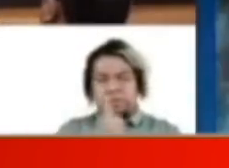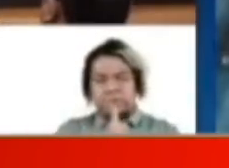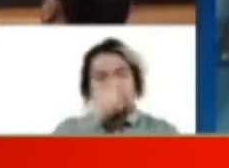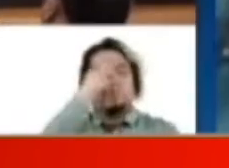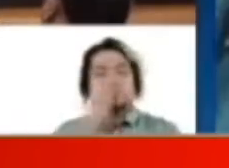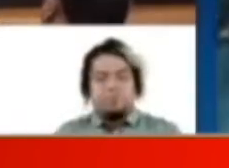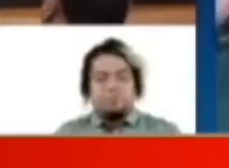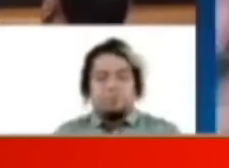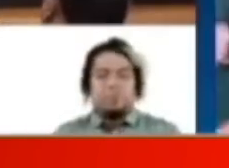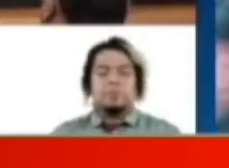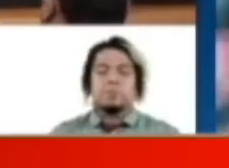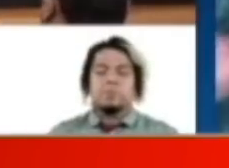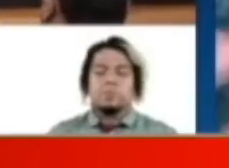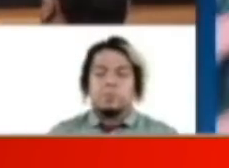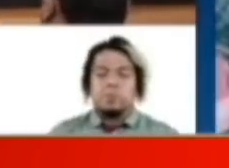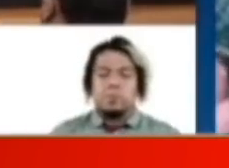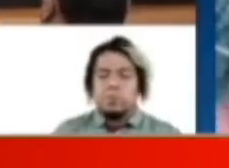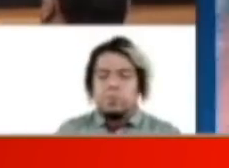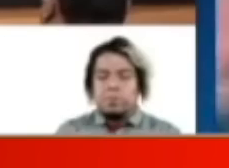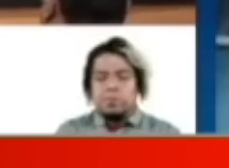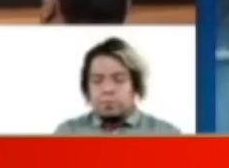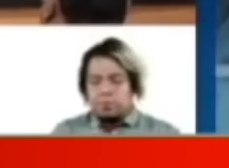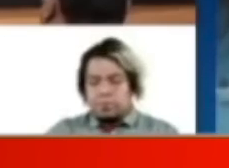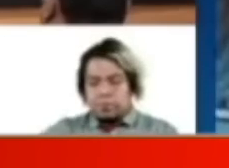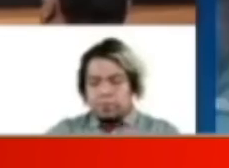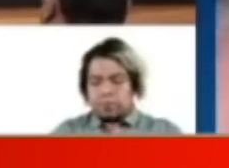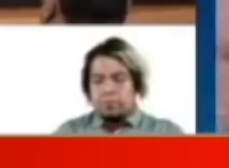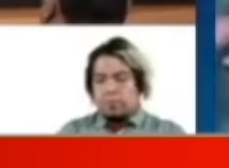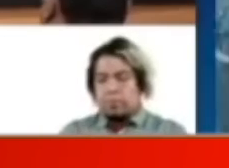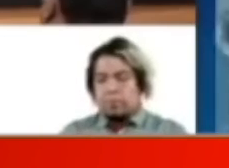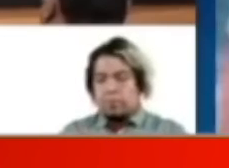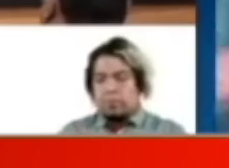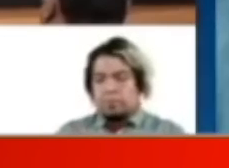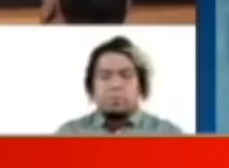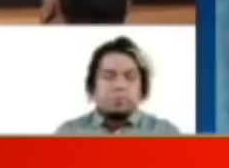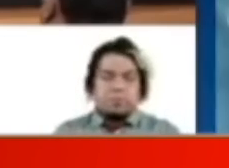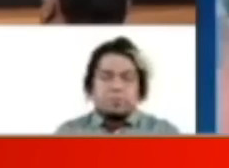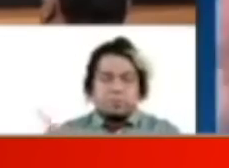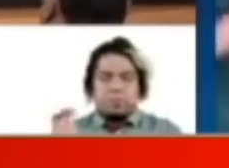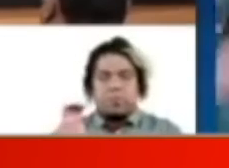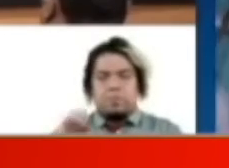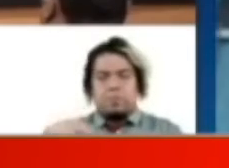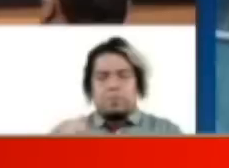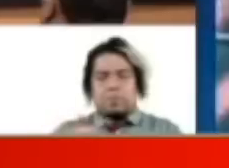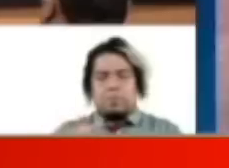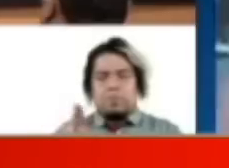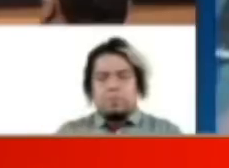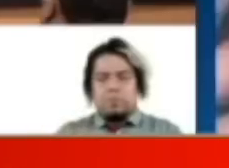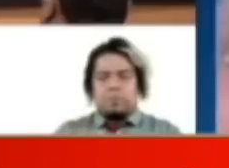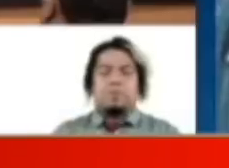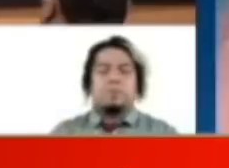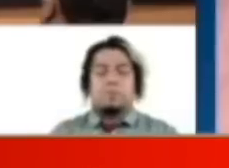sino que también iban a ser estacionamientos y hoteles de lujo para las personas que